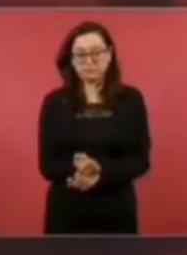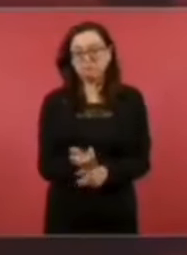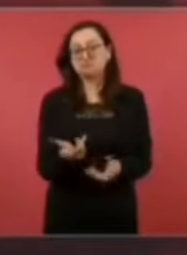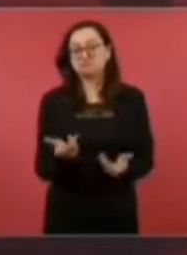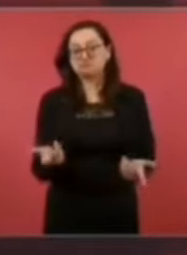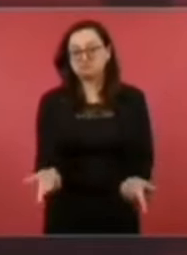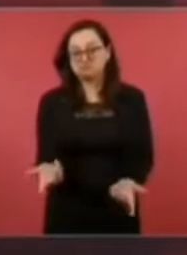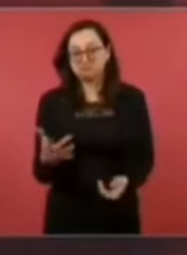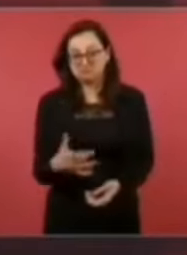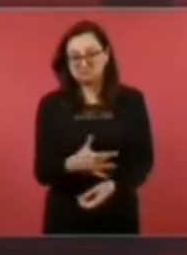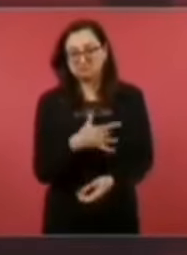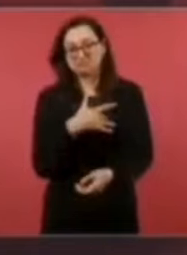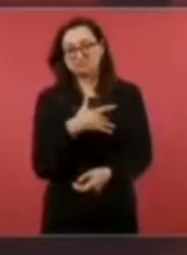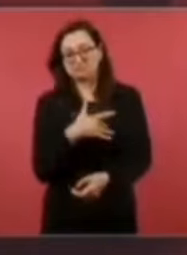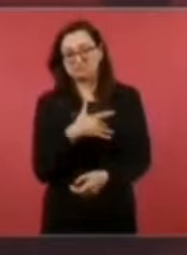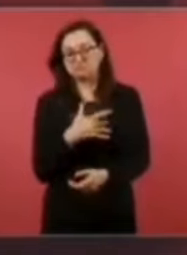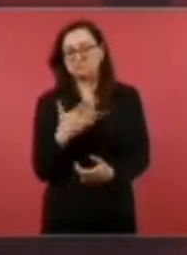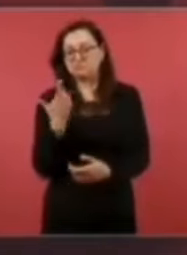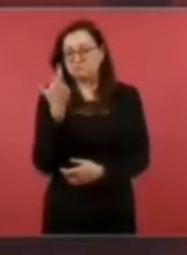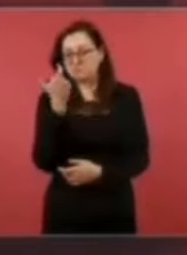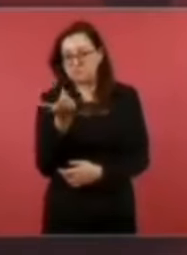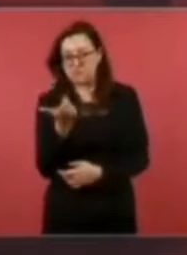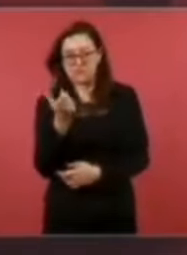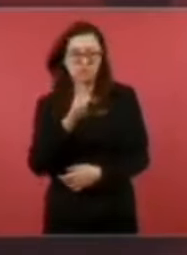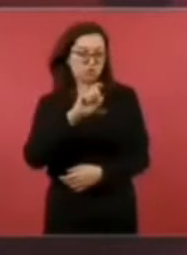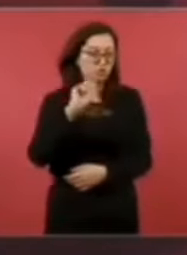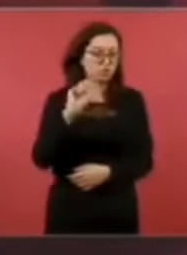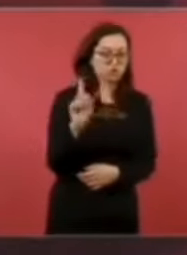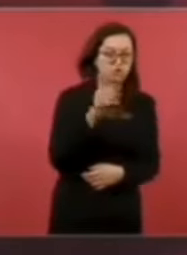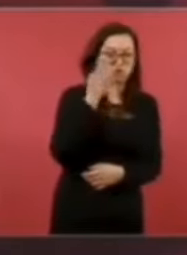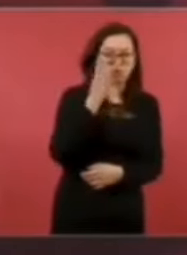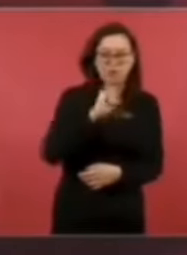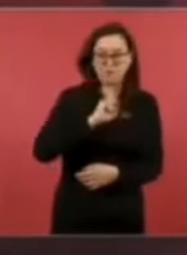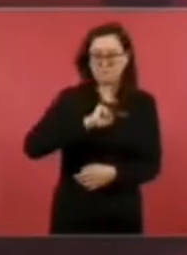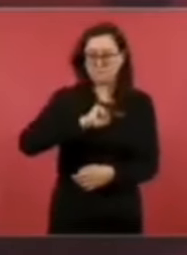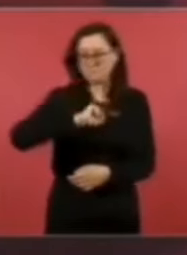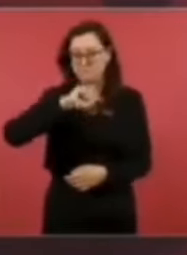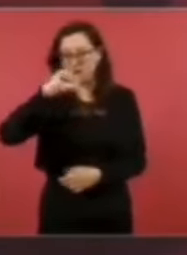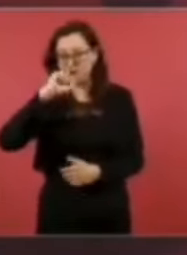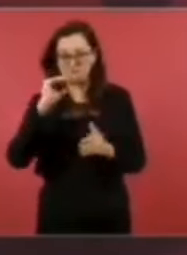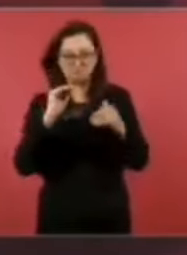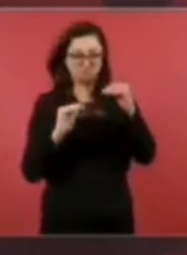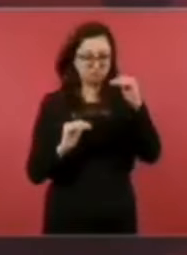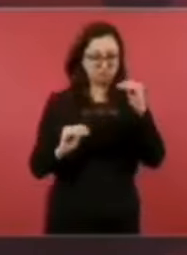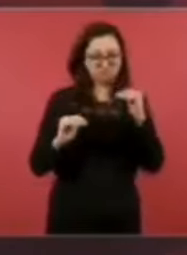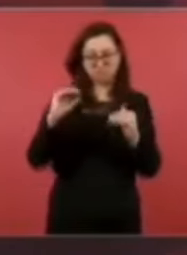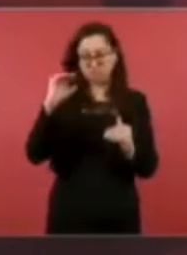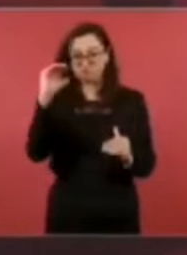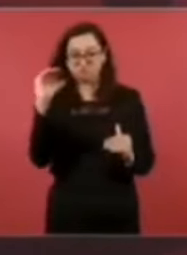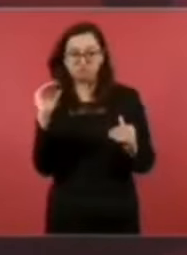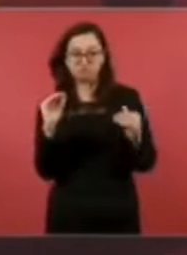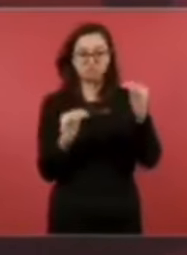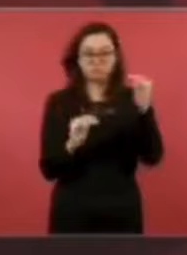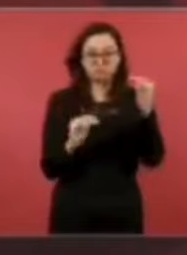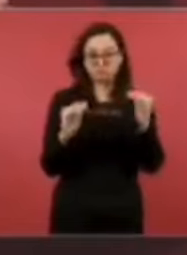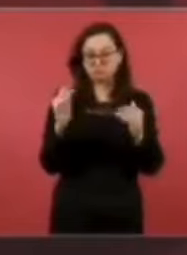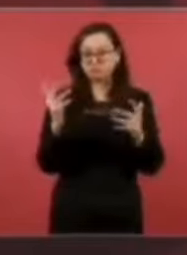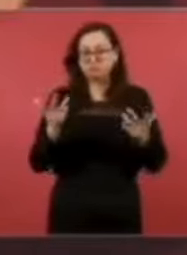la apreciación o depreciación de nuestra moneda, de todas formas. Que se va a normalizar.